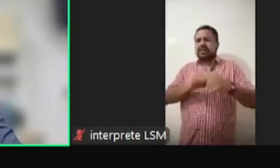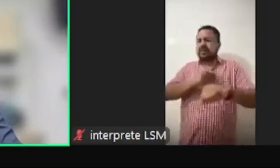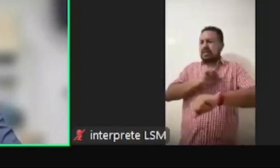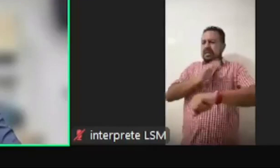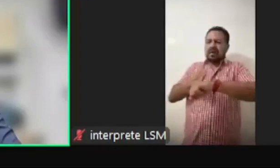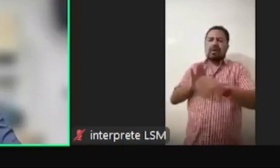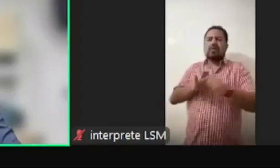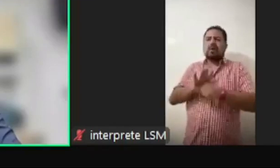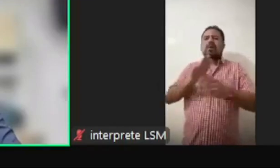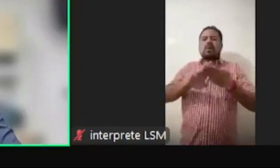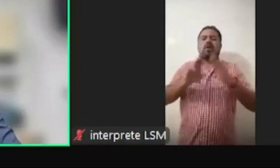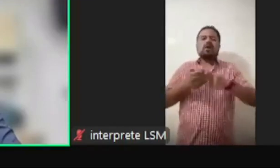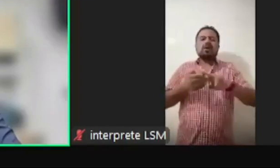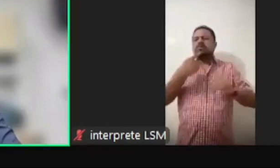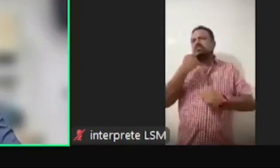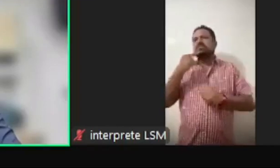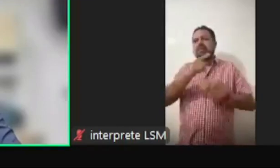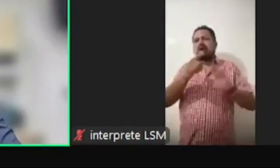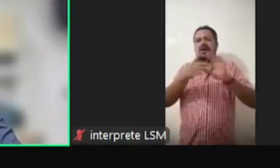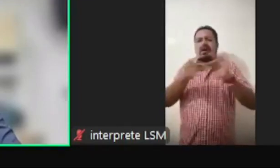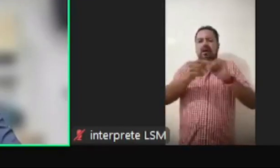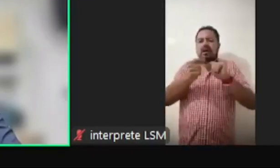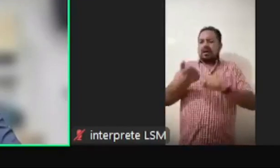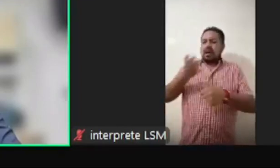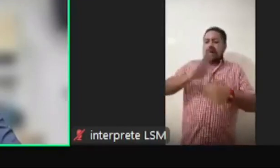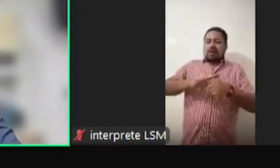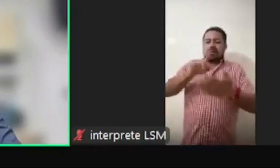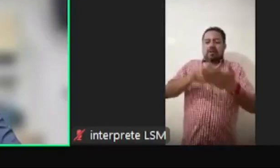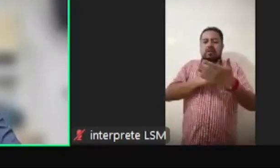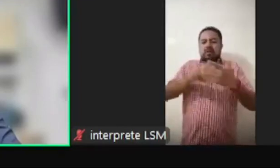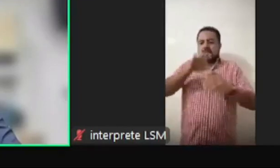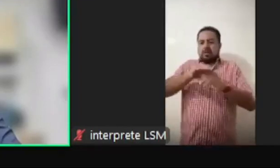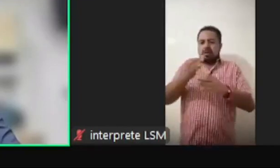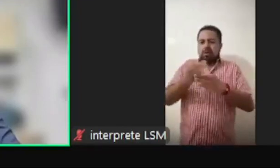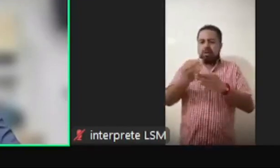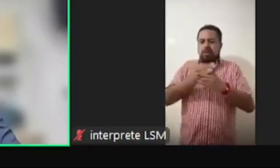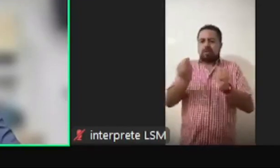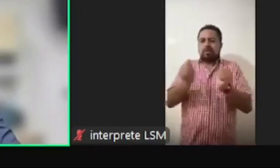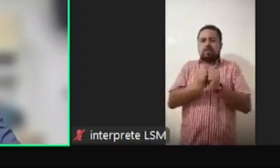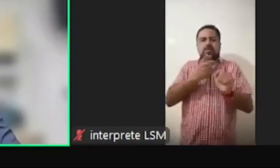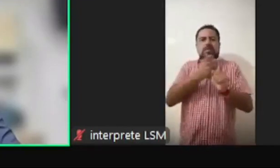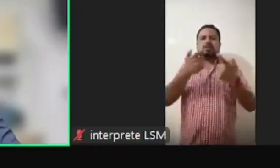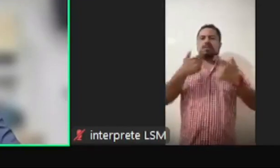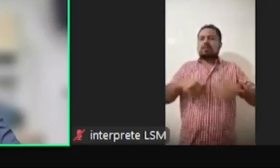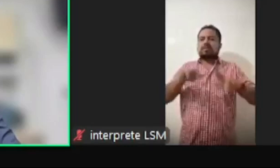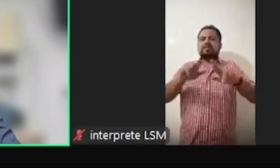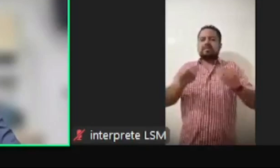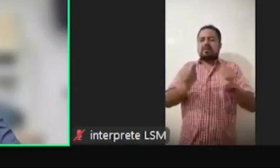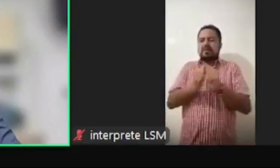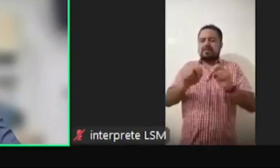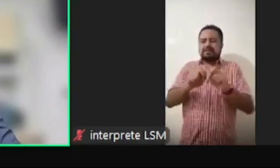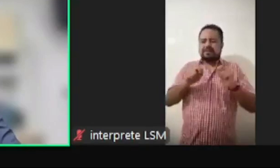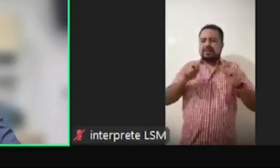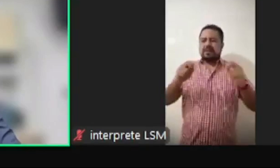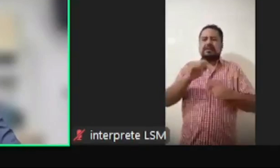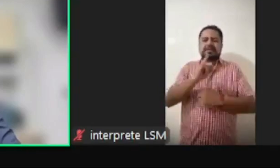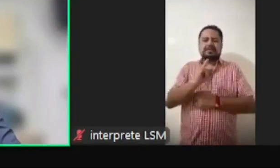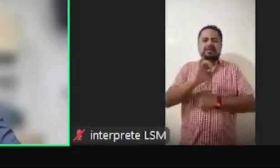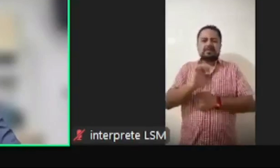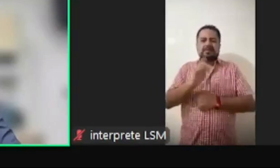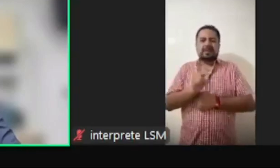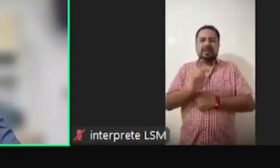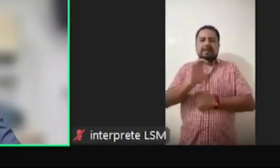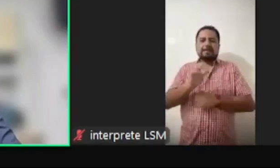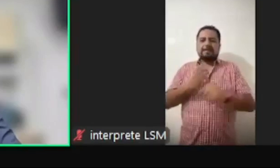queja presentada ante el órgano administrativo electoral por Morena a través de su representante ante el Consejo General del Instituto Electoral y de